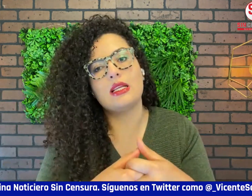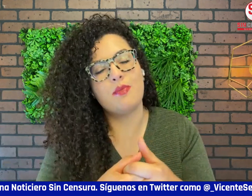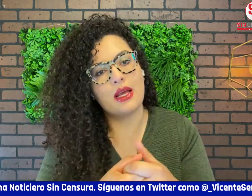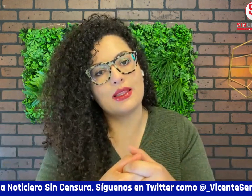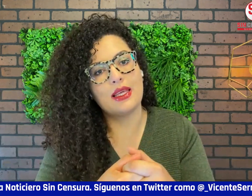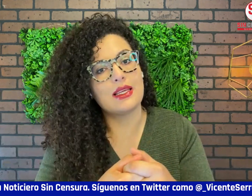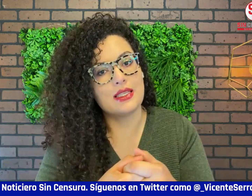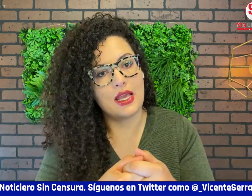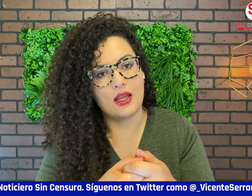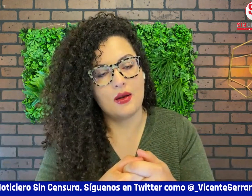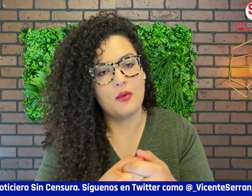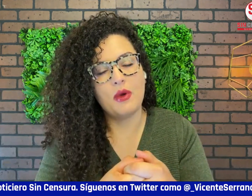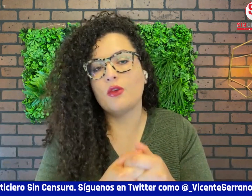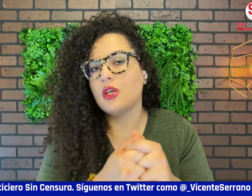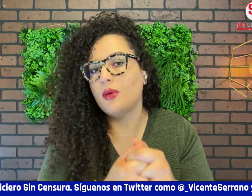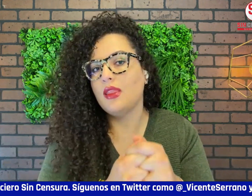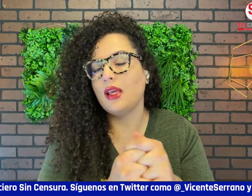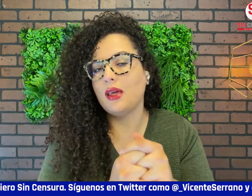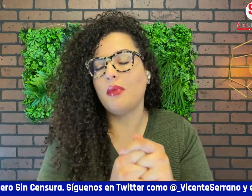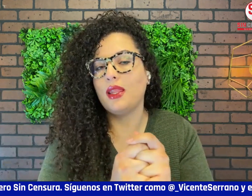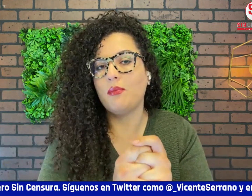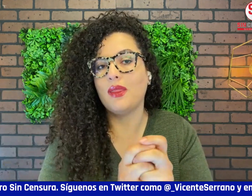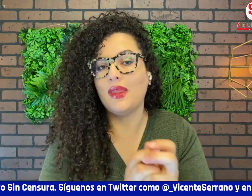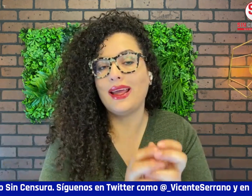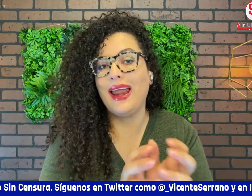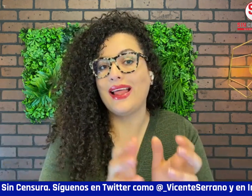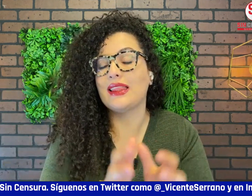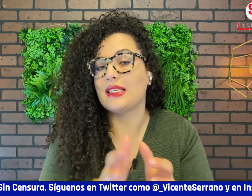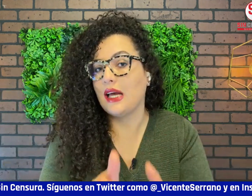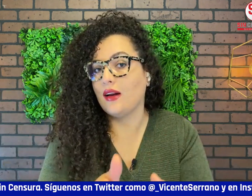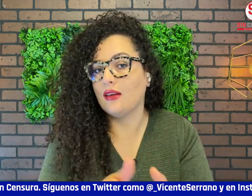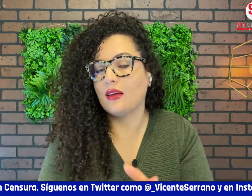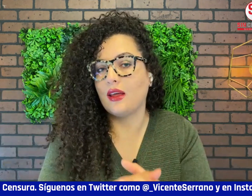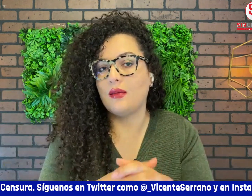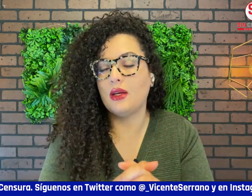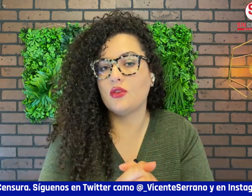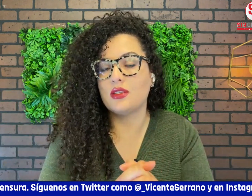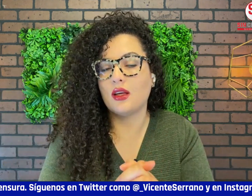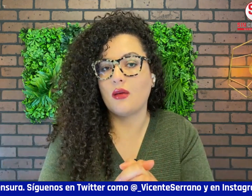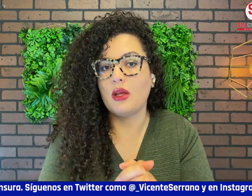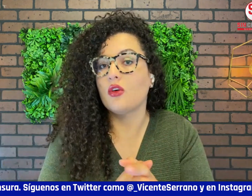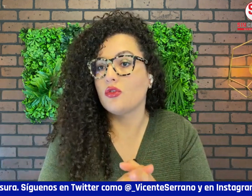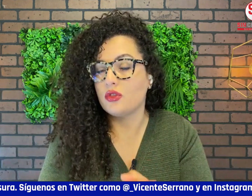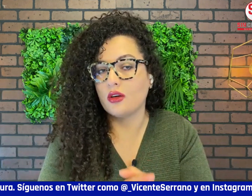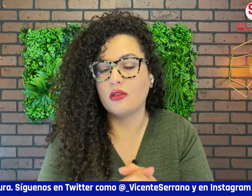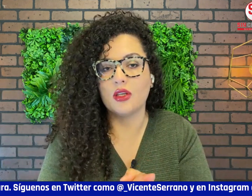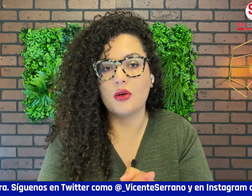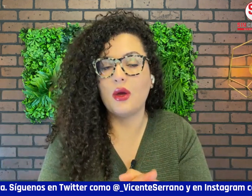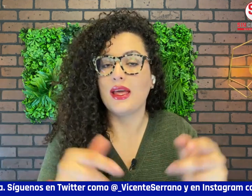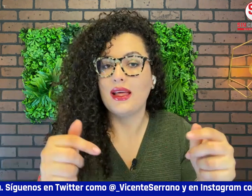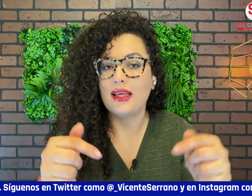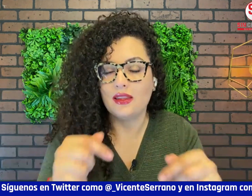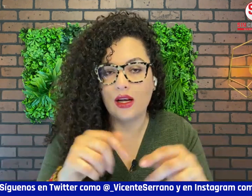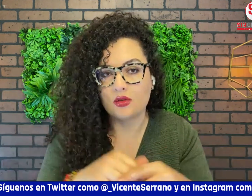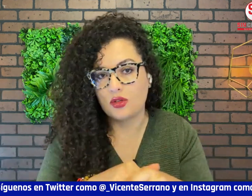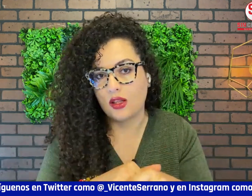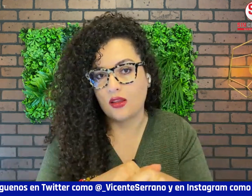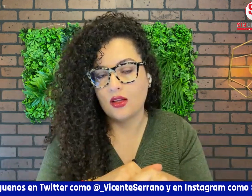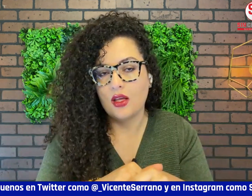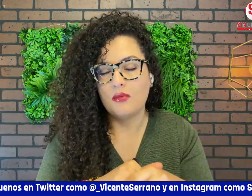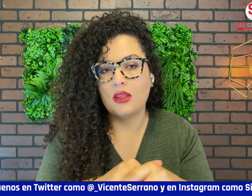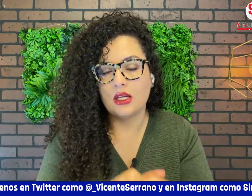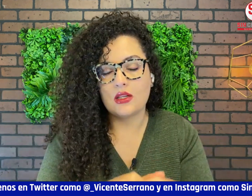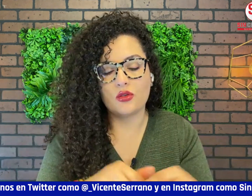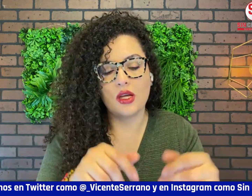estas buenas prácticas sigan, pero ¿saben de quién va a depender garantizar que al menos este camino se continúe? De la